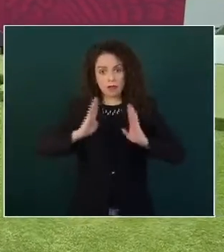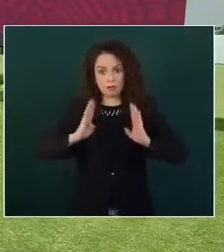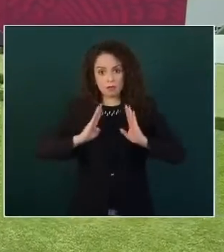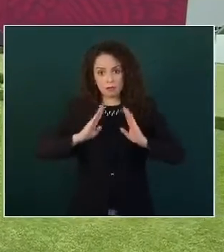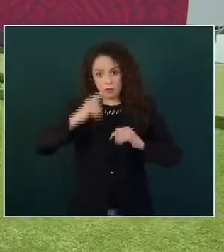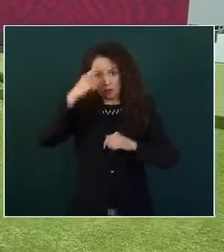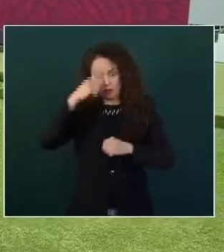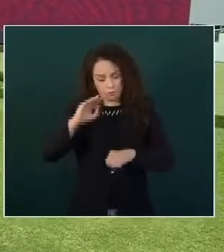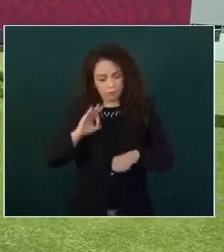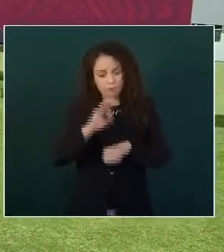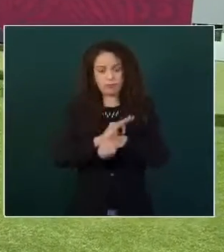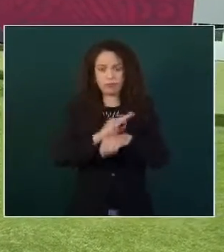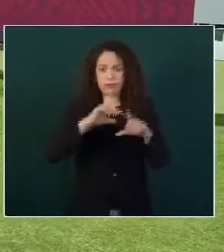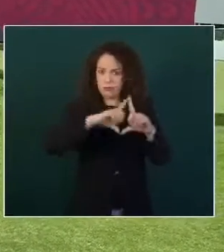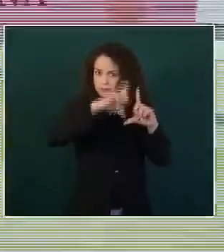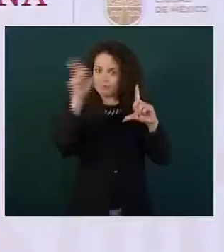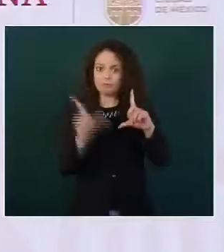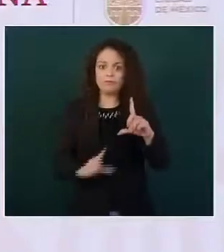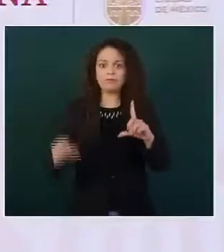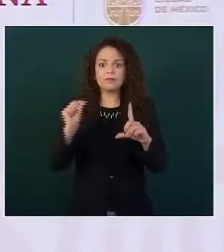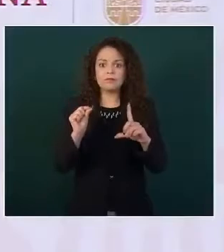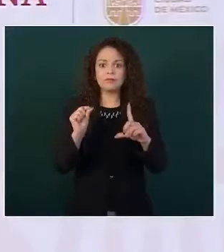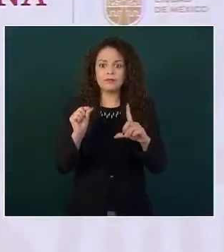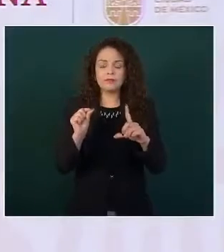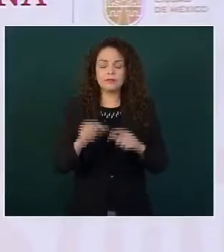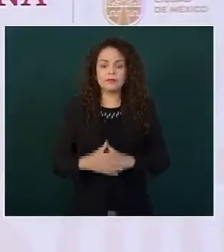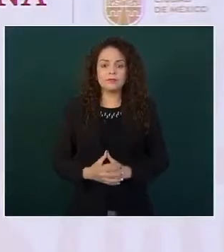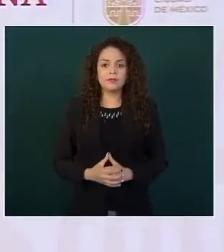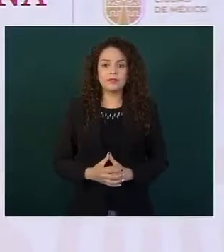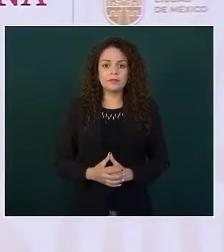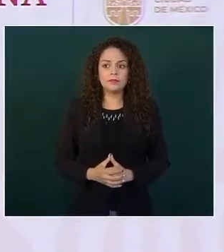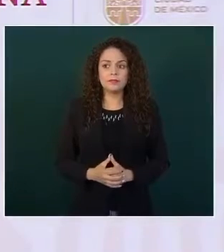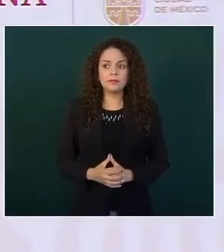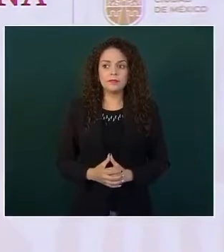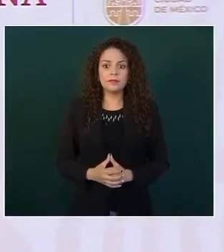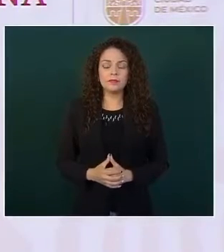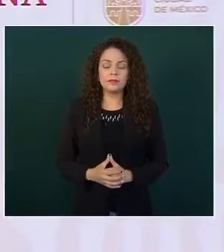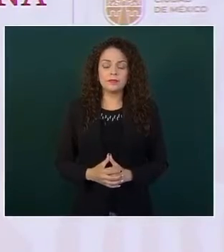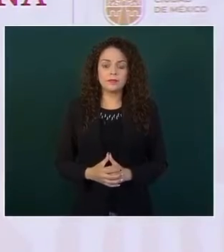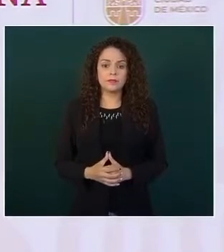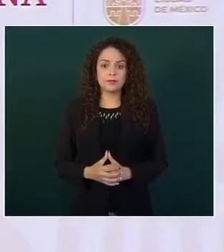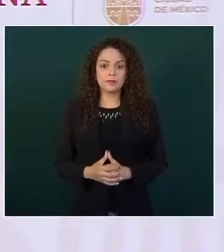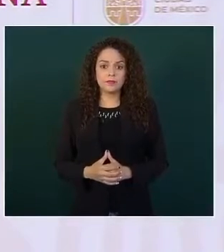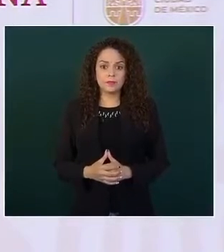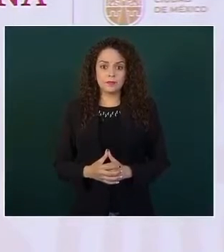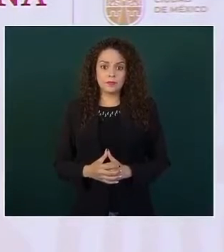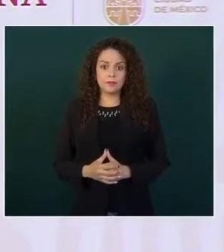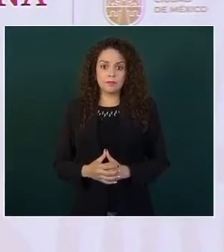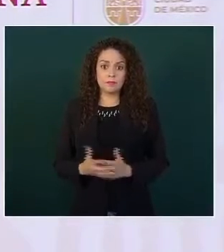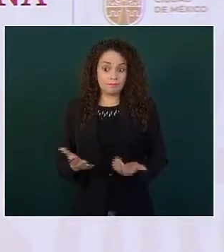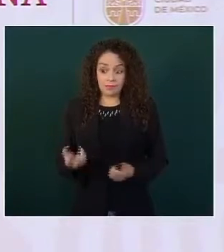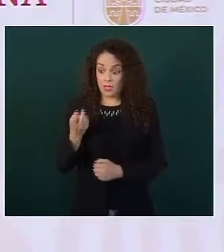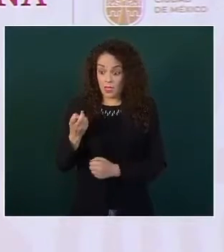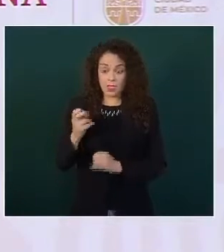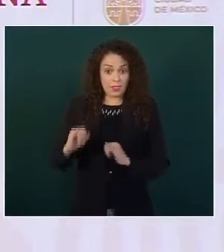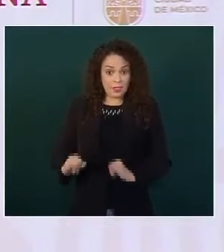Fuerzas Armadas. Así es, como nuestra